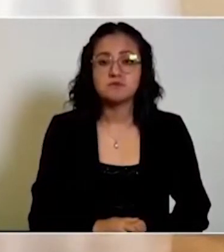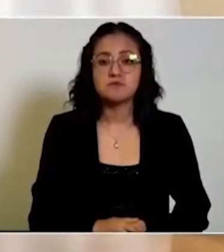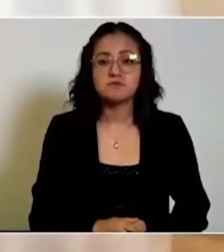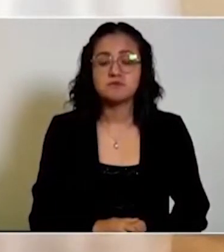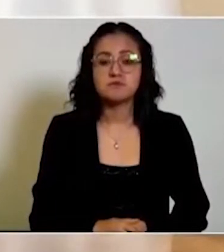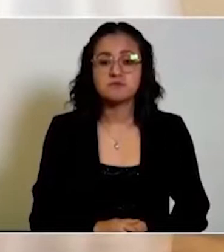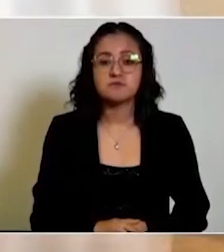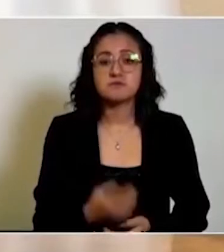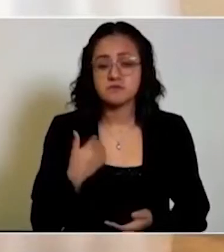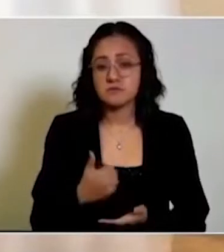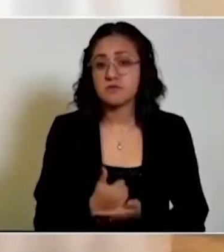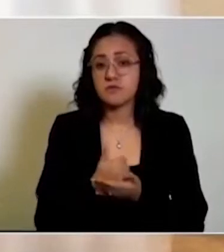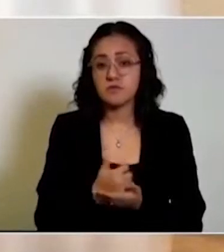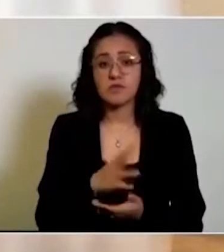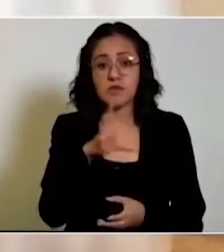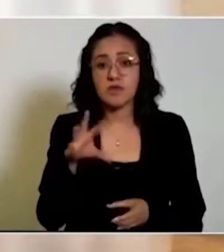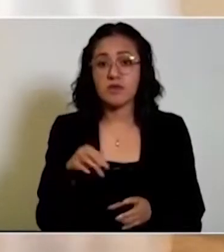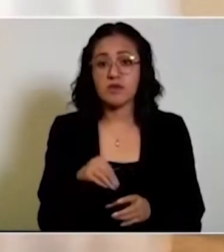respalda